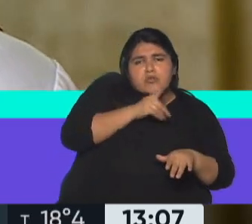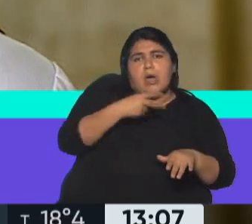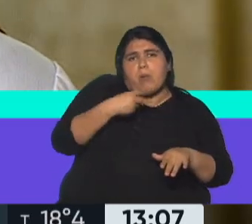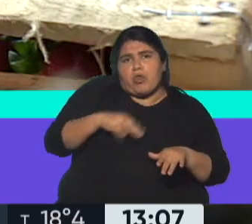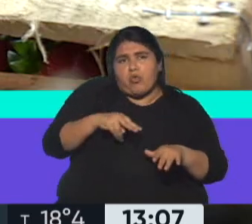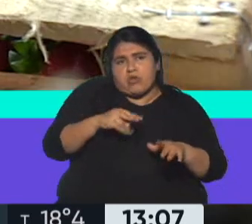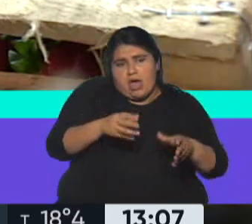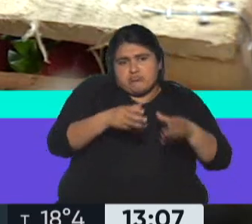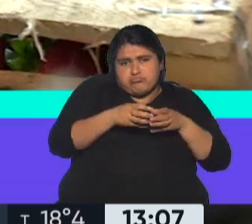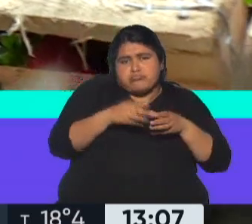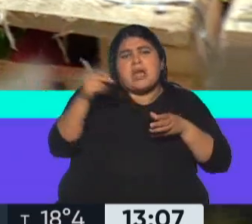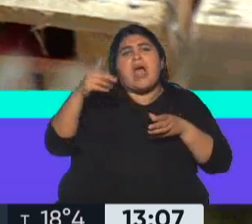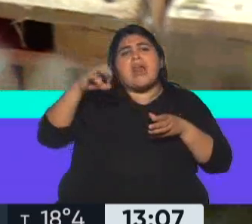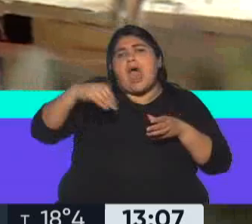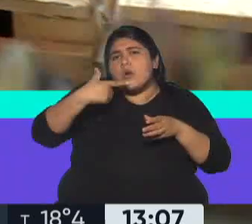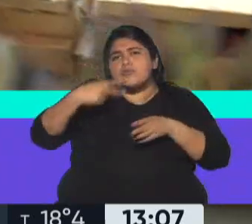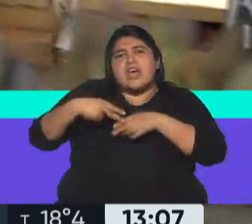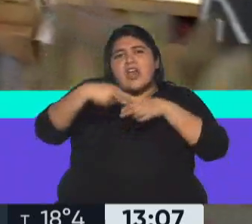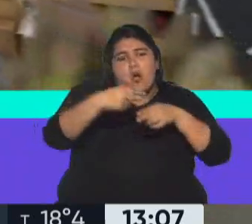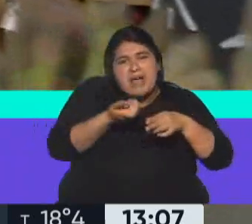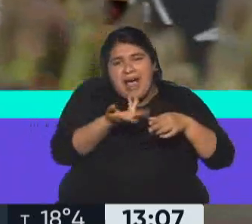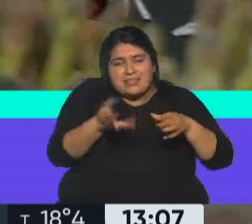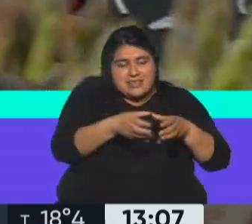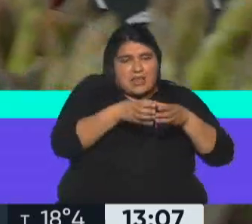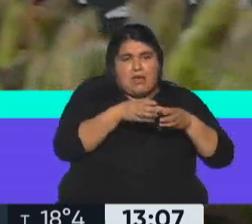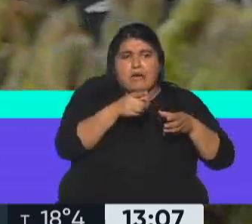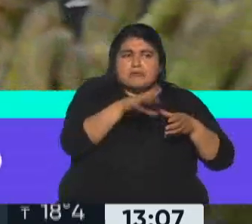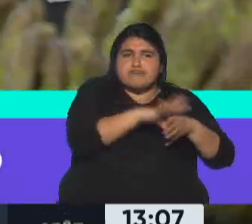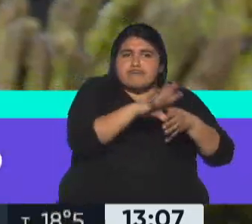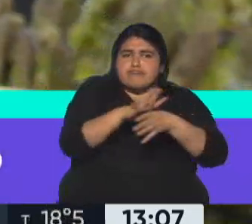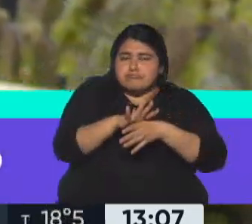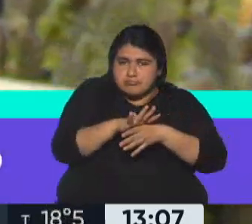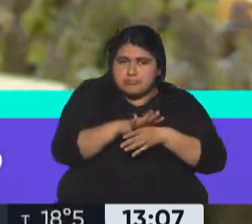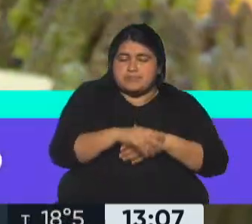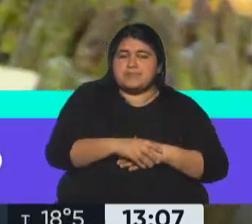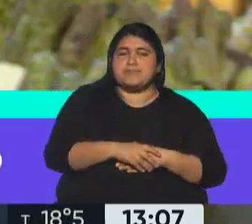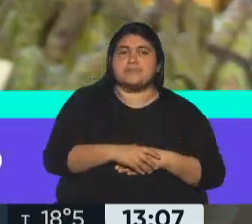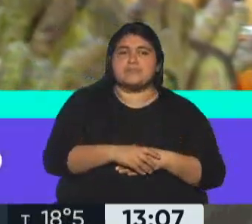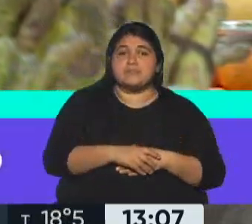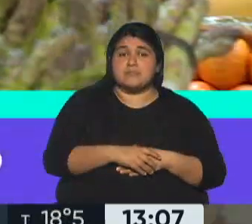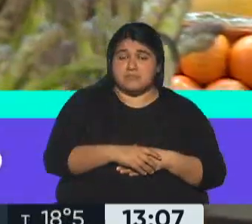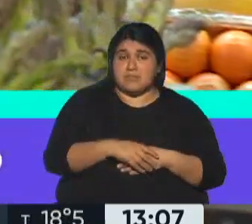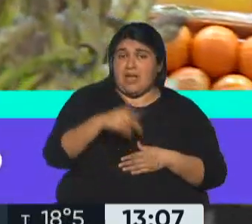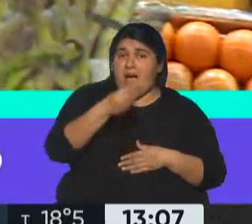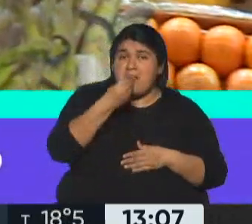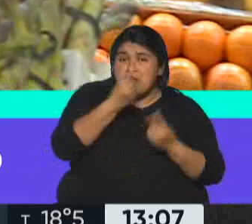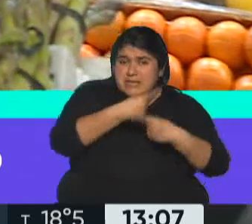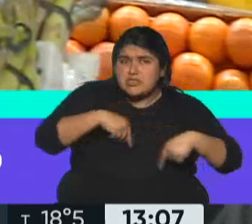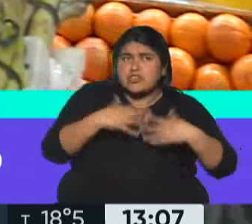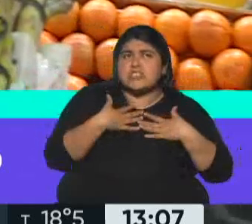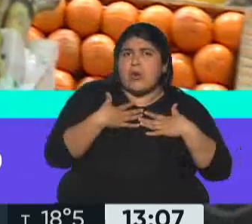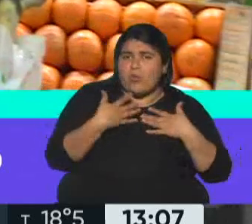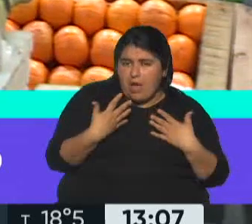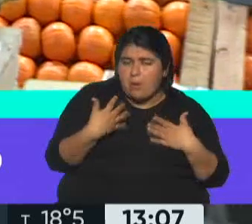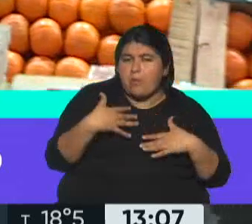que recomienda la organización mundial de la salud y también nuestras guías alimentarias en el contexto una alimentación saludable lo que son las